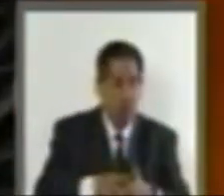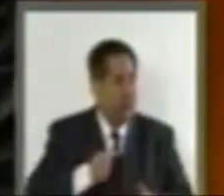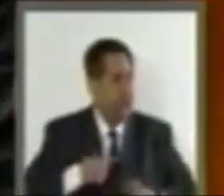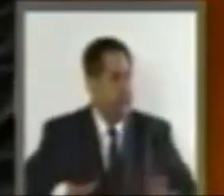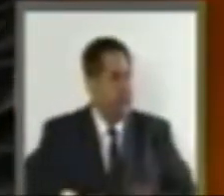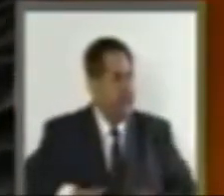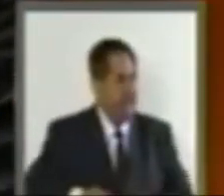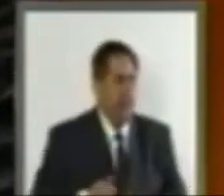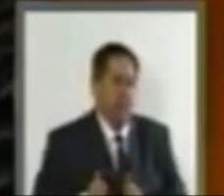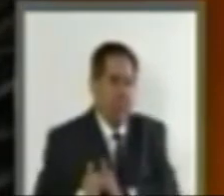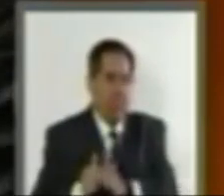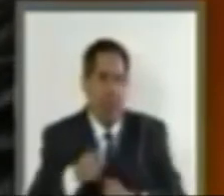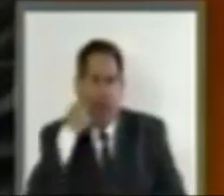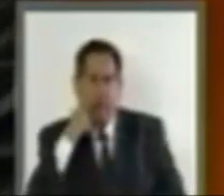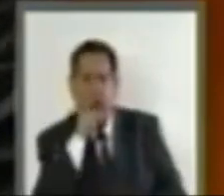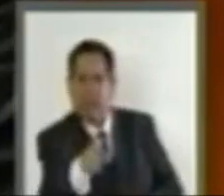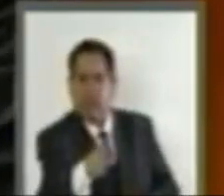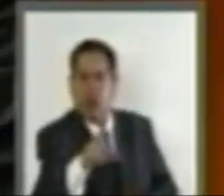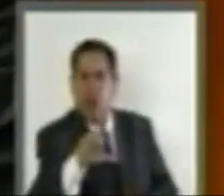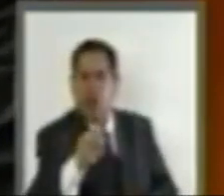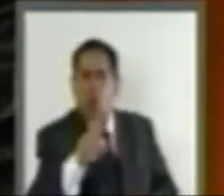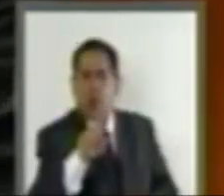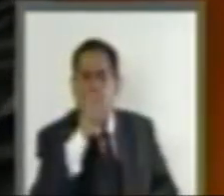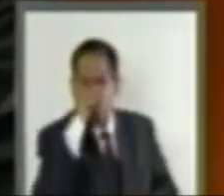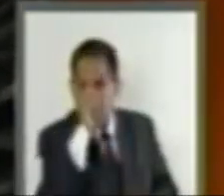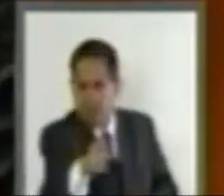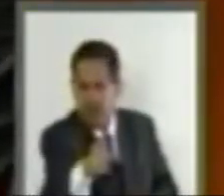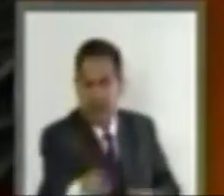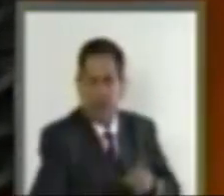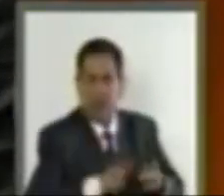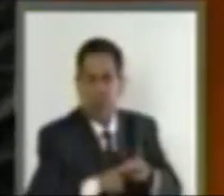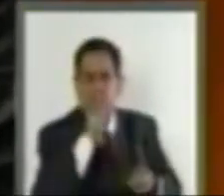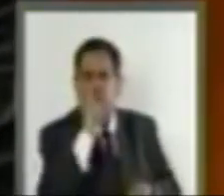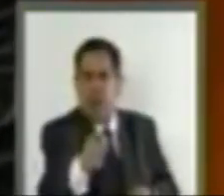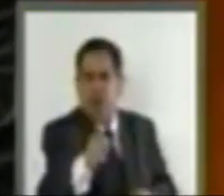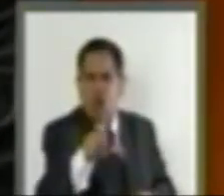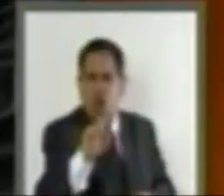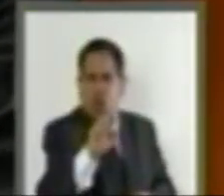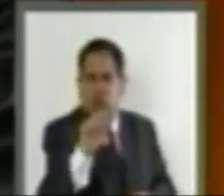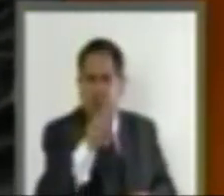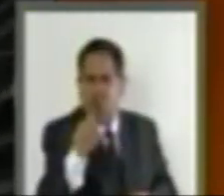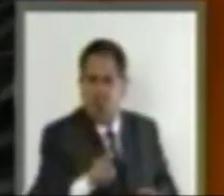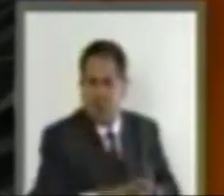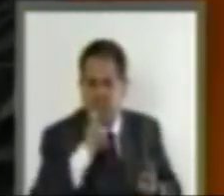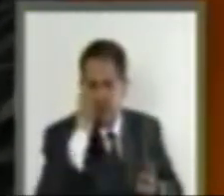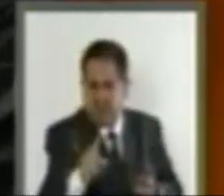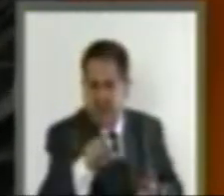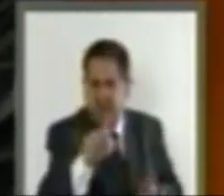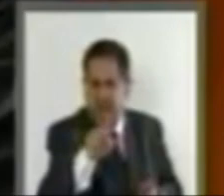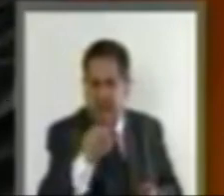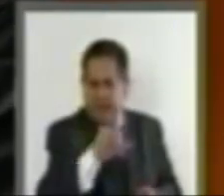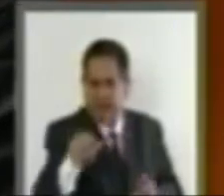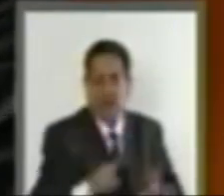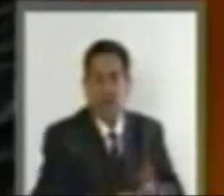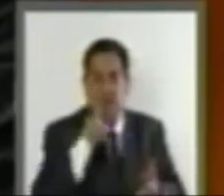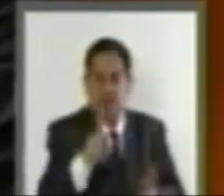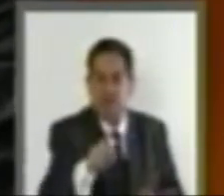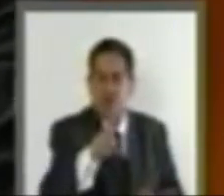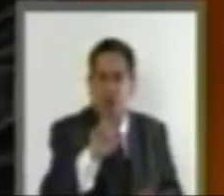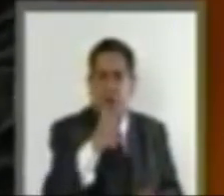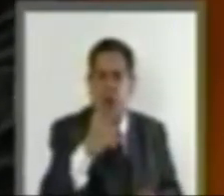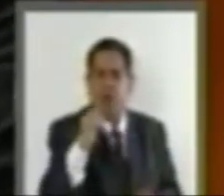lo hemos demostrado en el Senado, tomamos las cosas con calma, queremos una reflexión